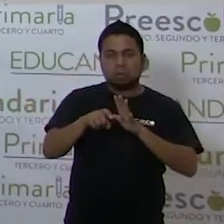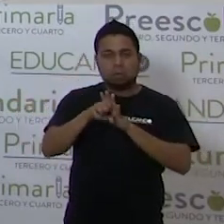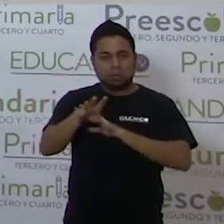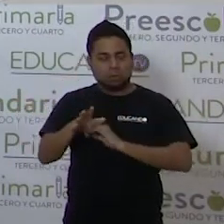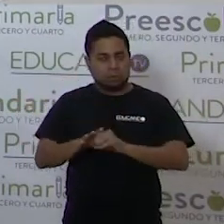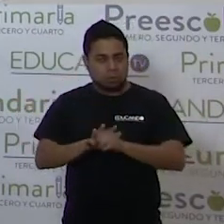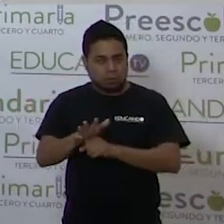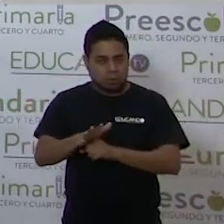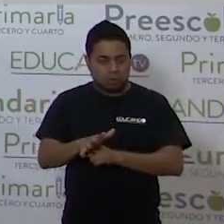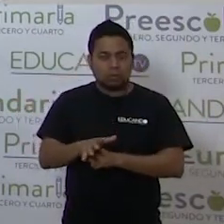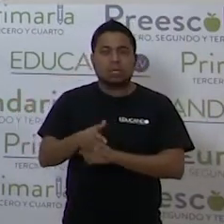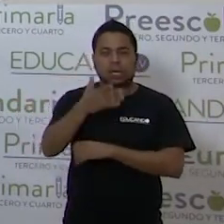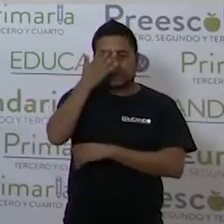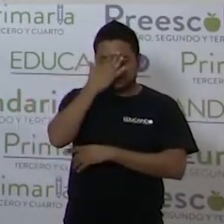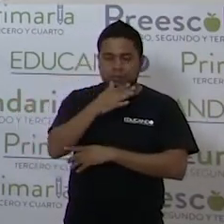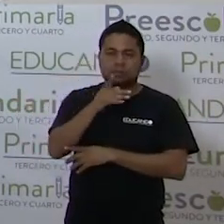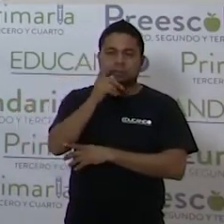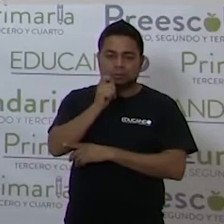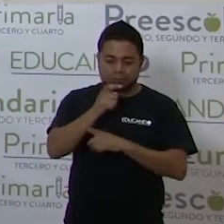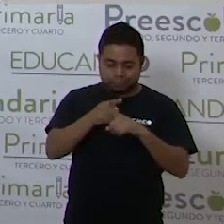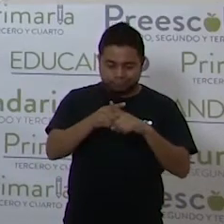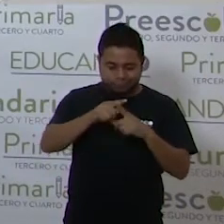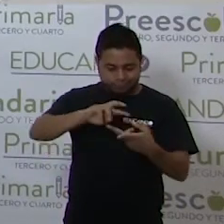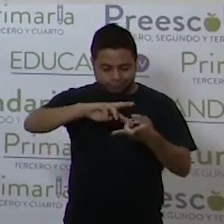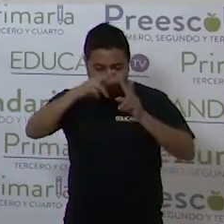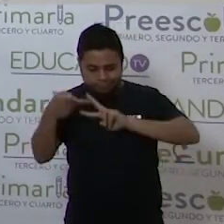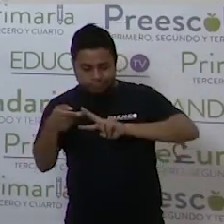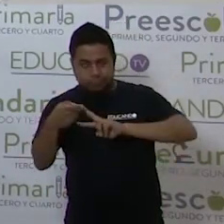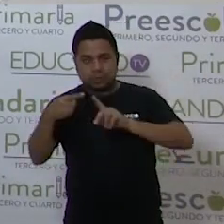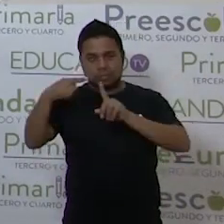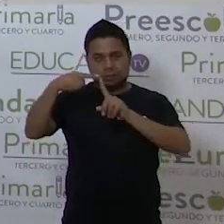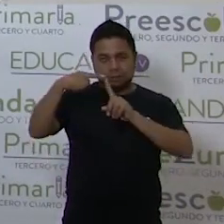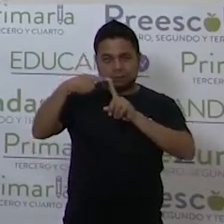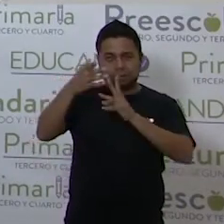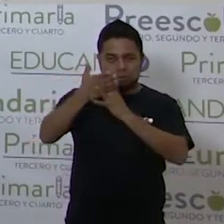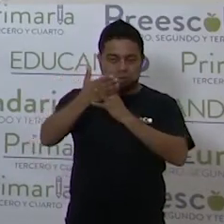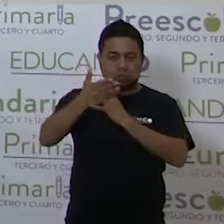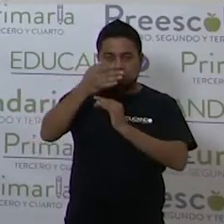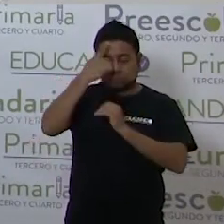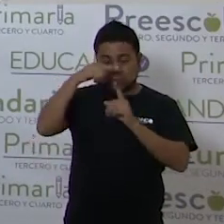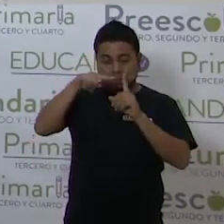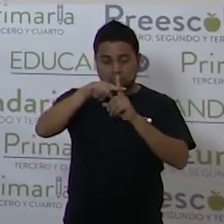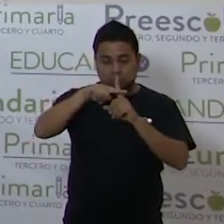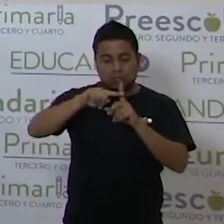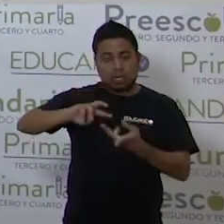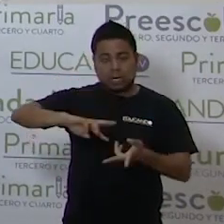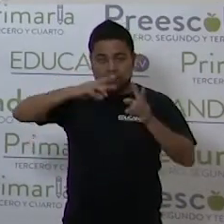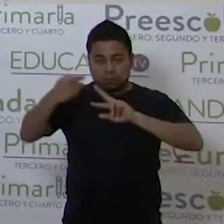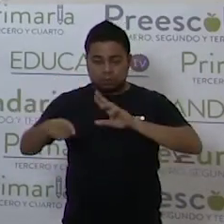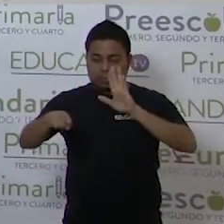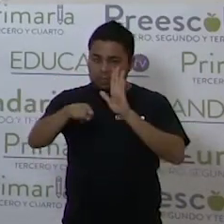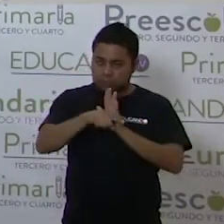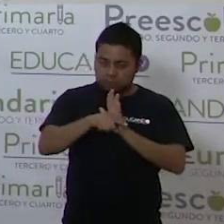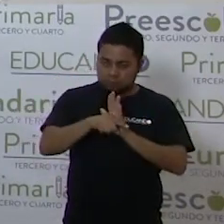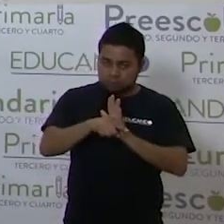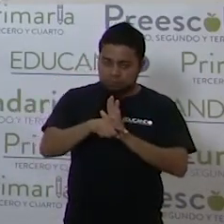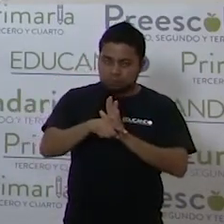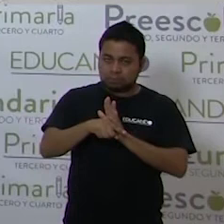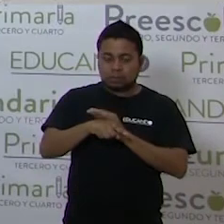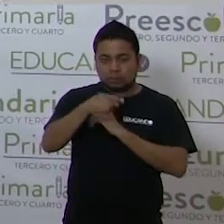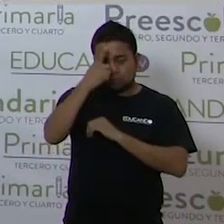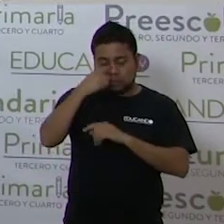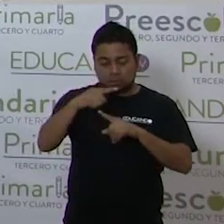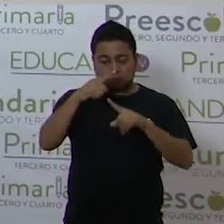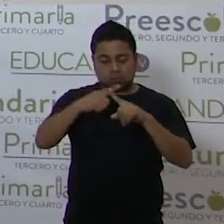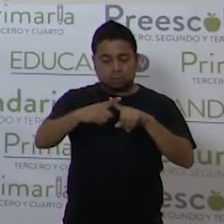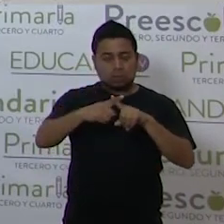que obviamente sabemos que es la división que para la suma lo contrario es la resta y viceversa y para la multiplicación